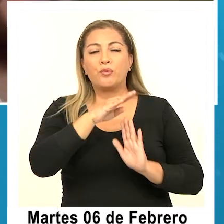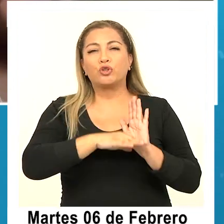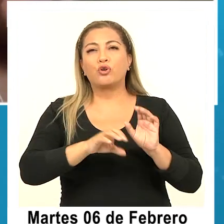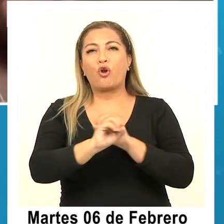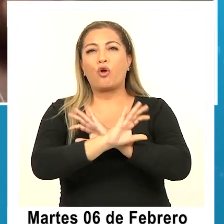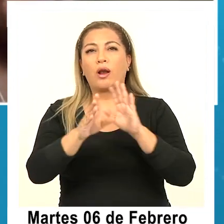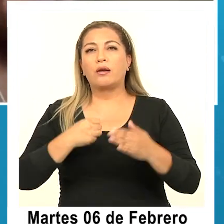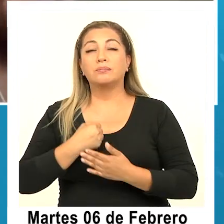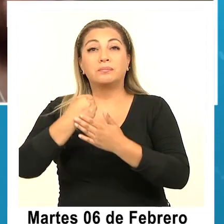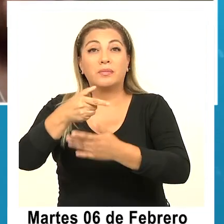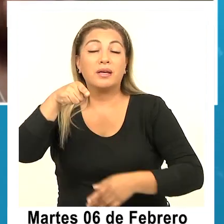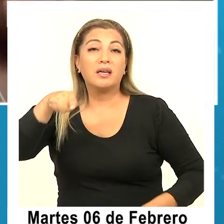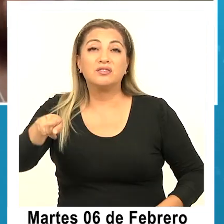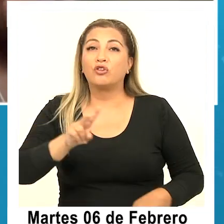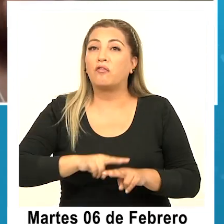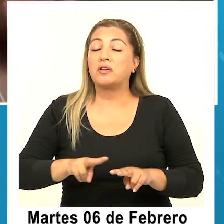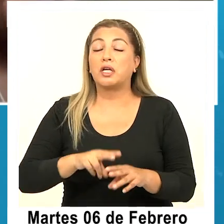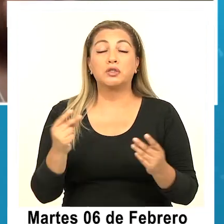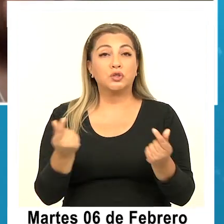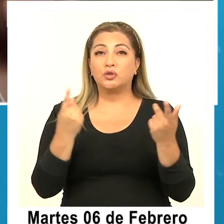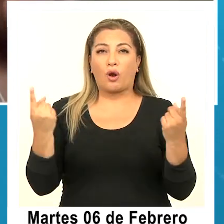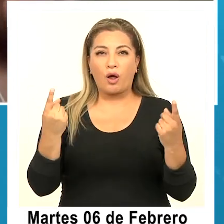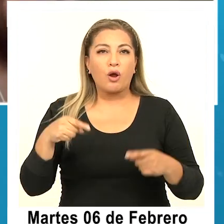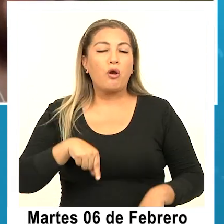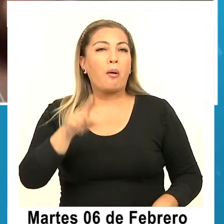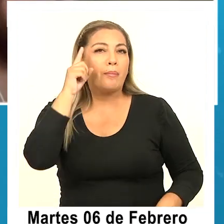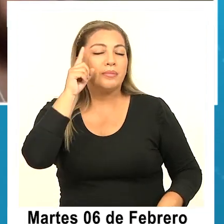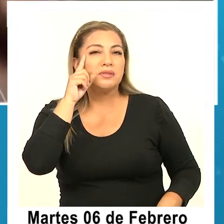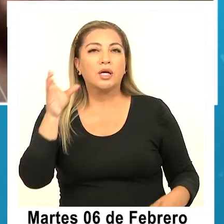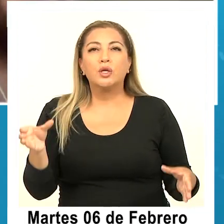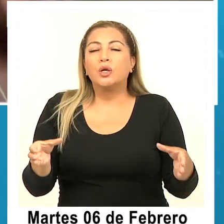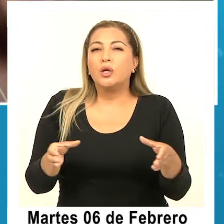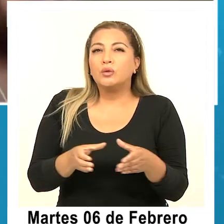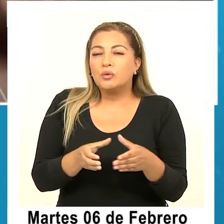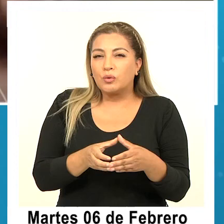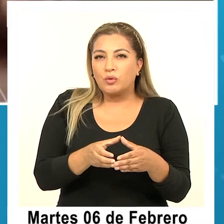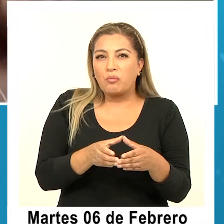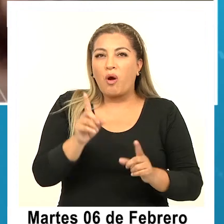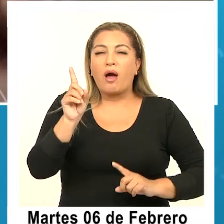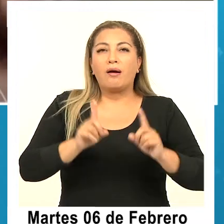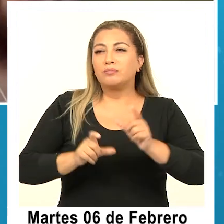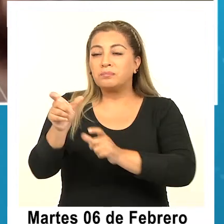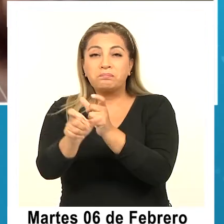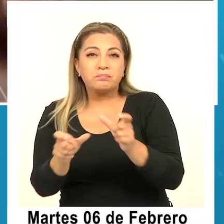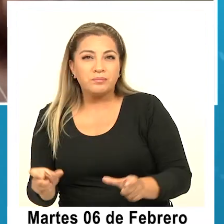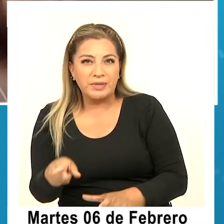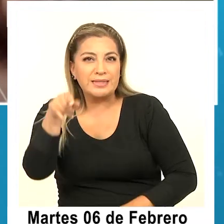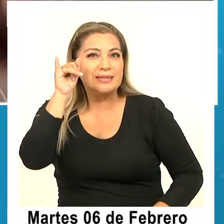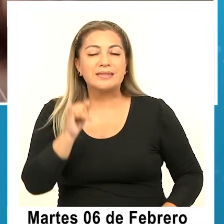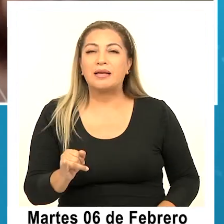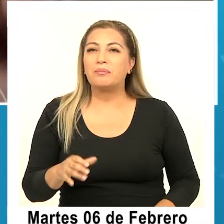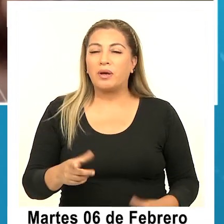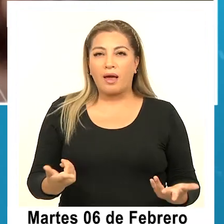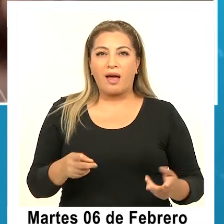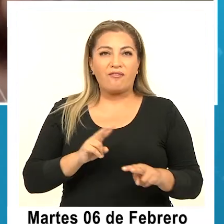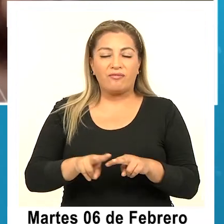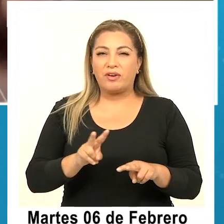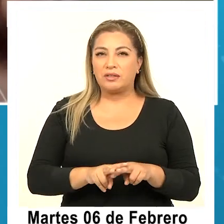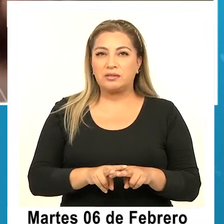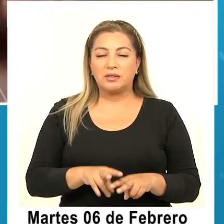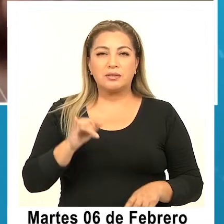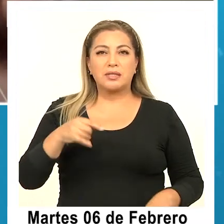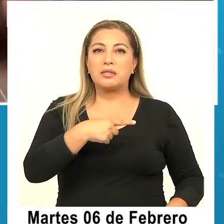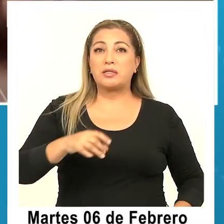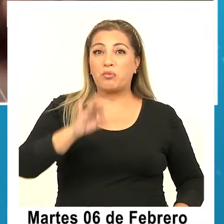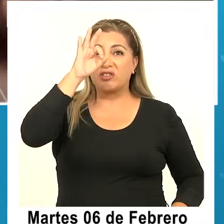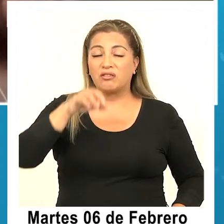de intervención. Eso no se va a hacer de la nada. Tú no puedes pensar que el cuerpo asociativo, que los cuerpos asociativos están dispuestos a aquello y que lo van a hacer al